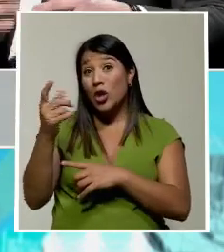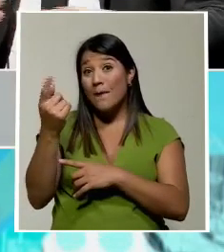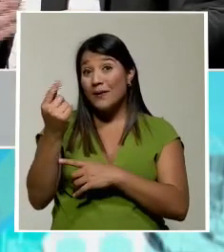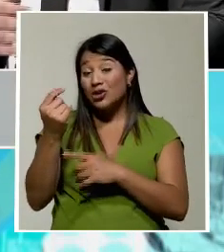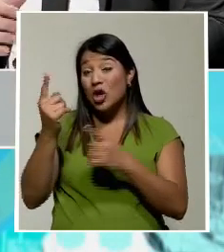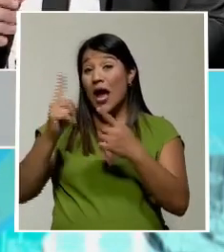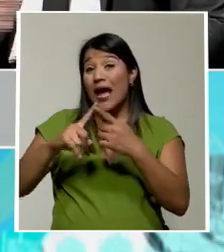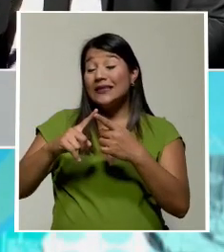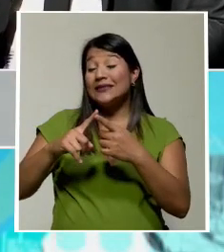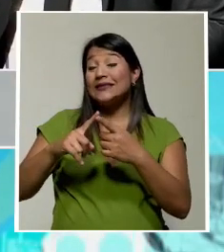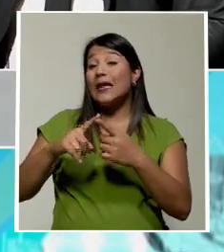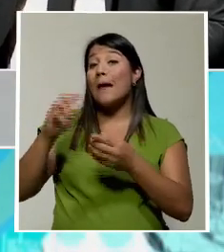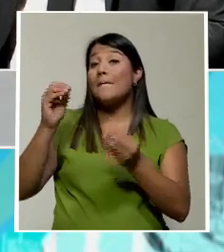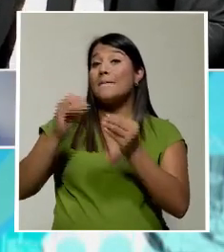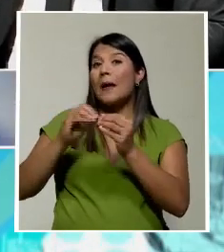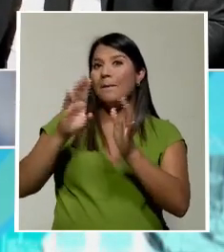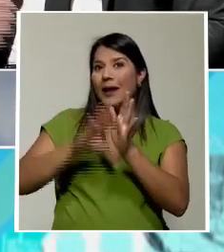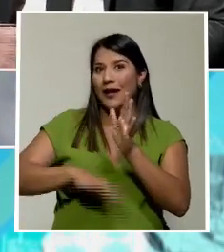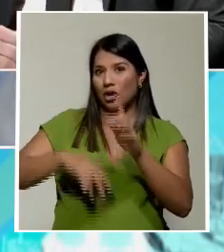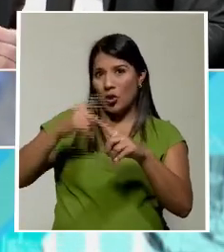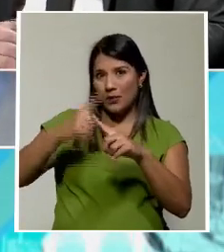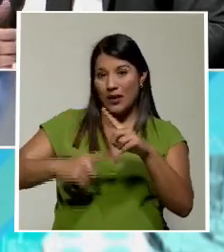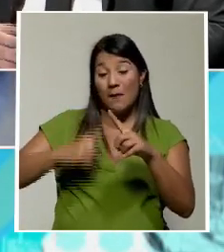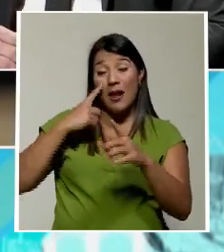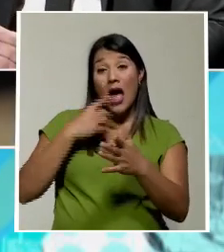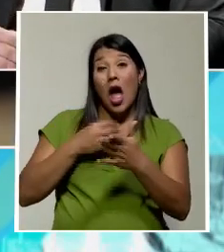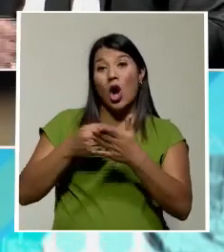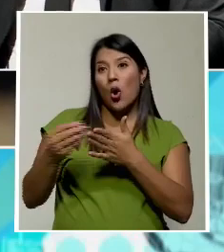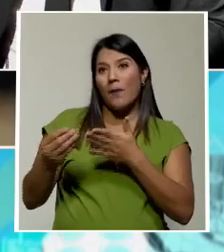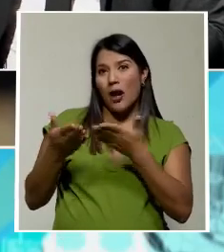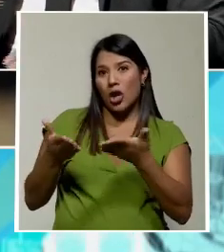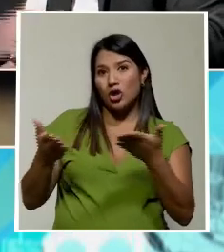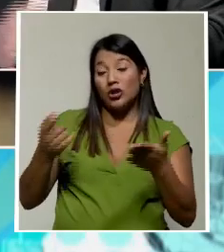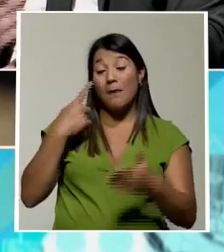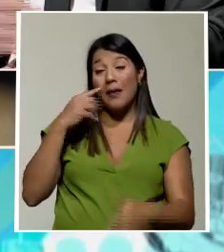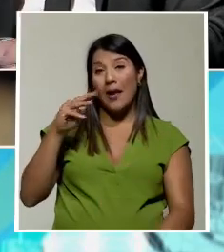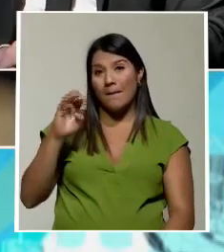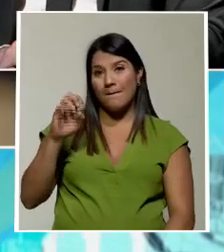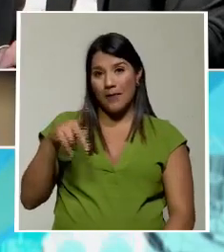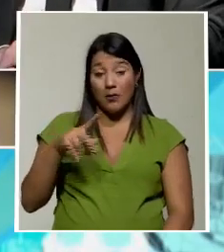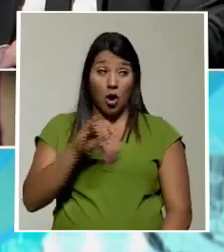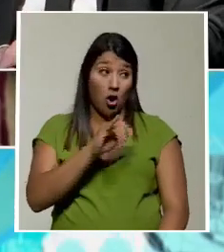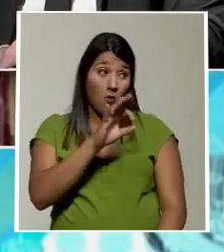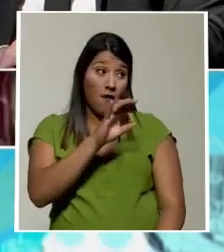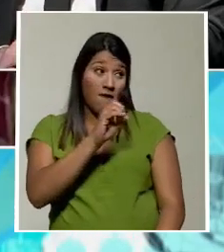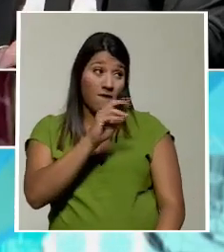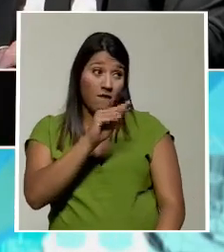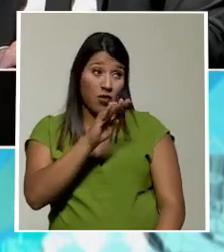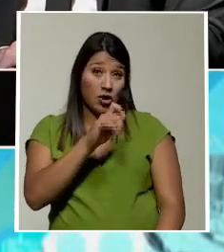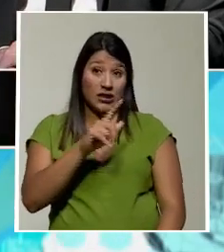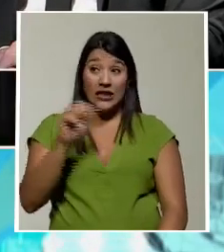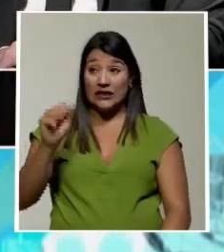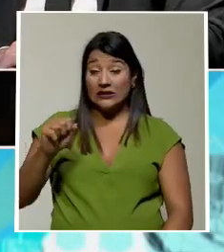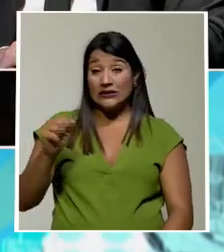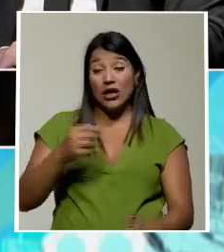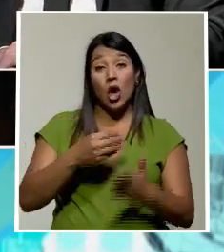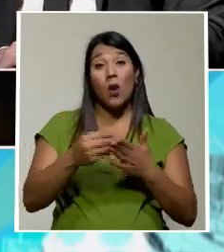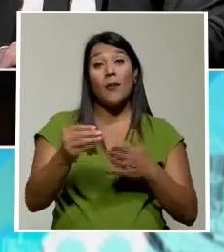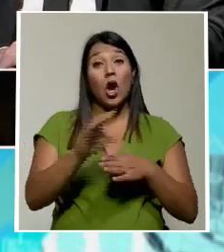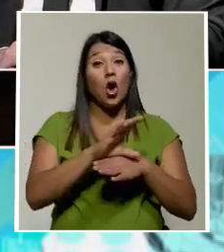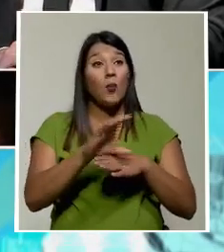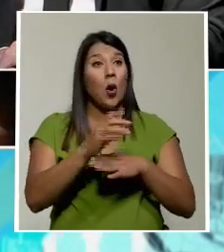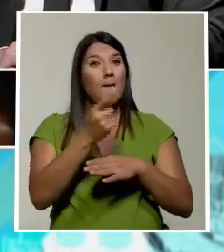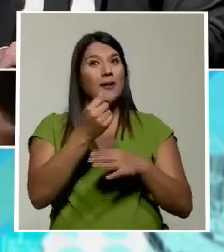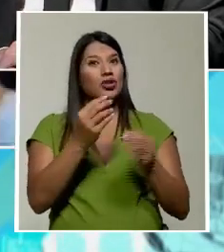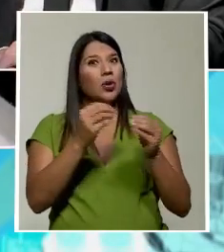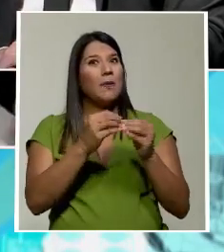mitad del precio en la compra de equipamiento para el Ministerio. En el caso de Fonatel concretamente. En el caso de Fonatel concretamente. Habían comprado computadoras a un precio mucho